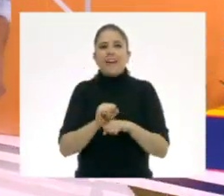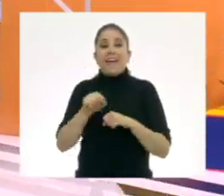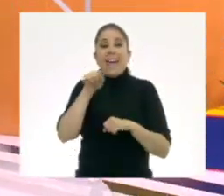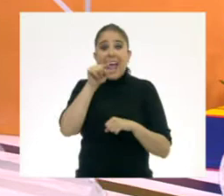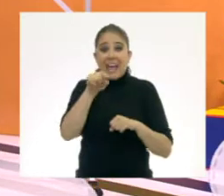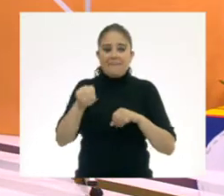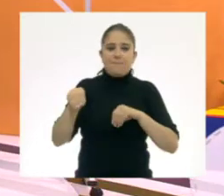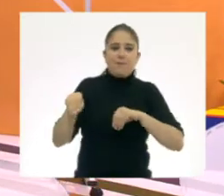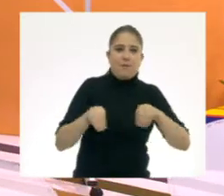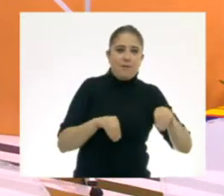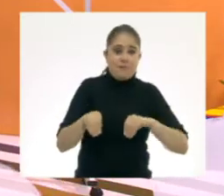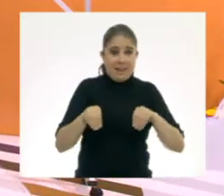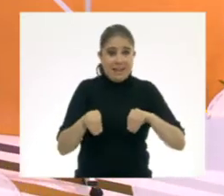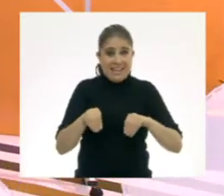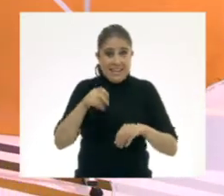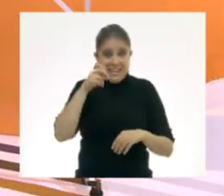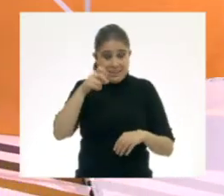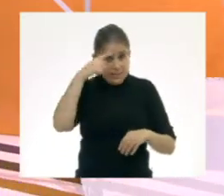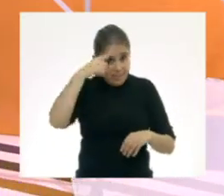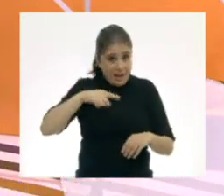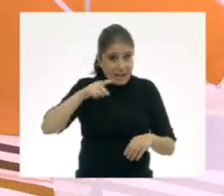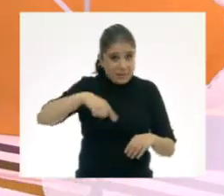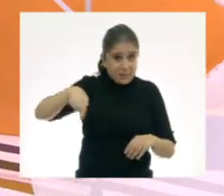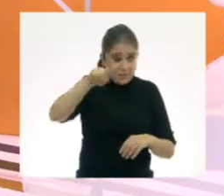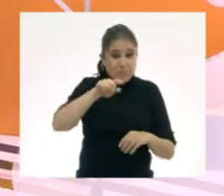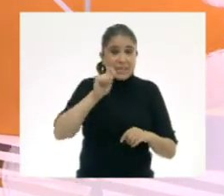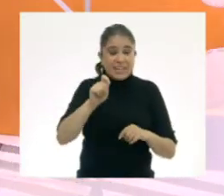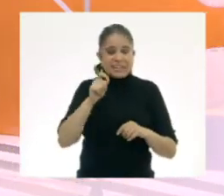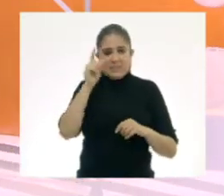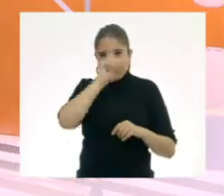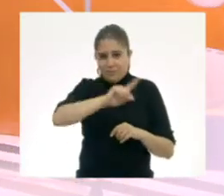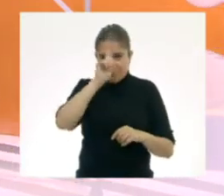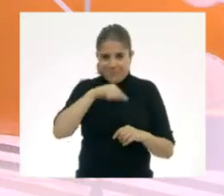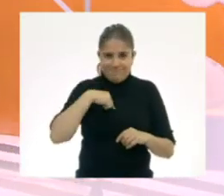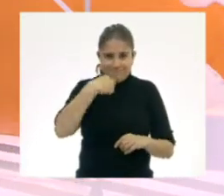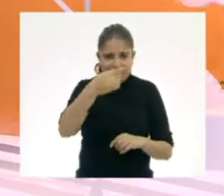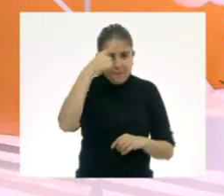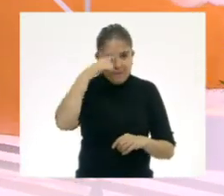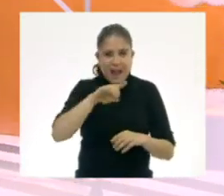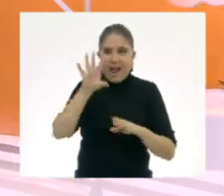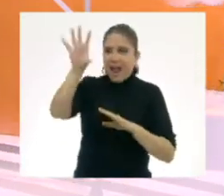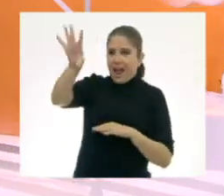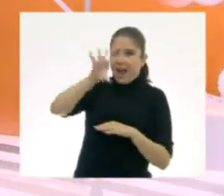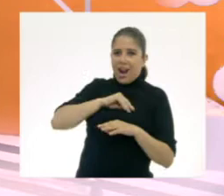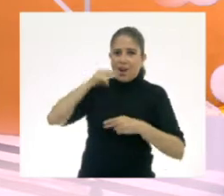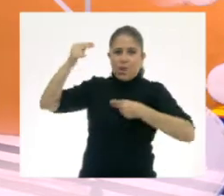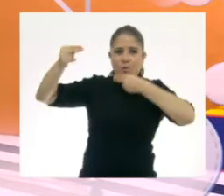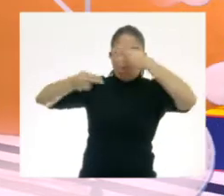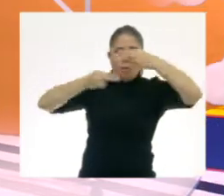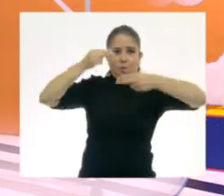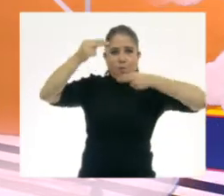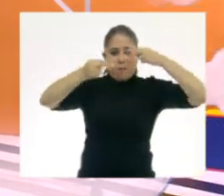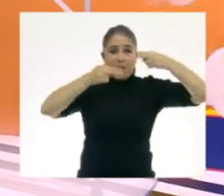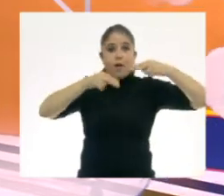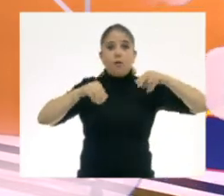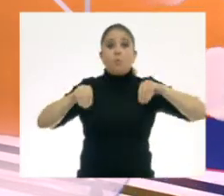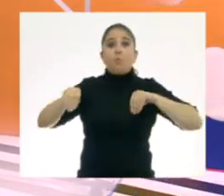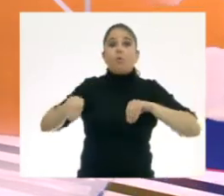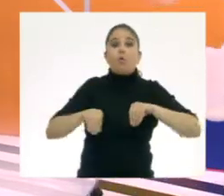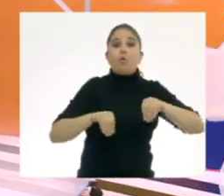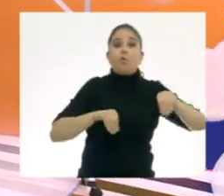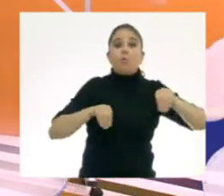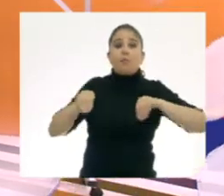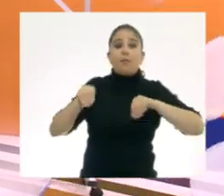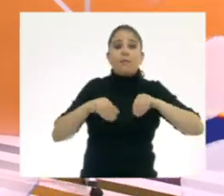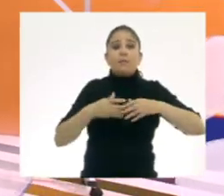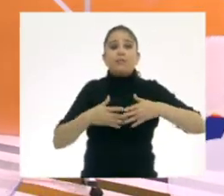mover. Pero para esto, chicos, para poder, les voy a dar unos tips para poder ser como una nube. Son movimientos,